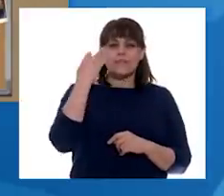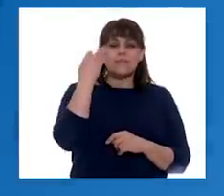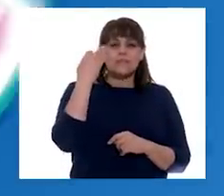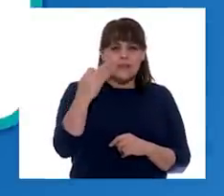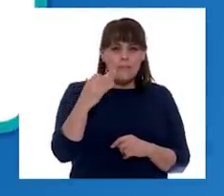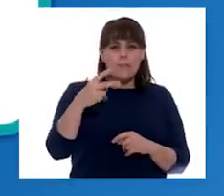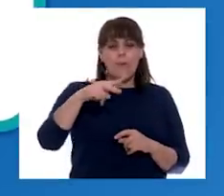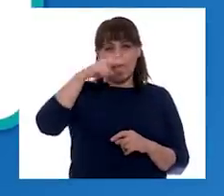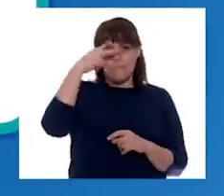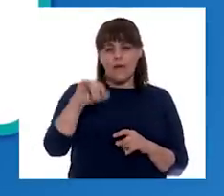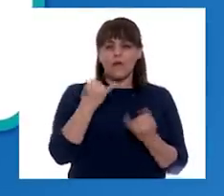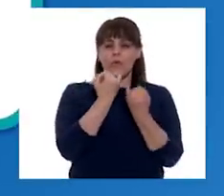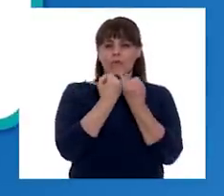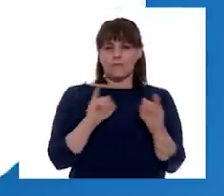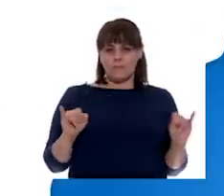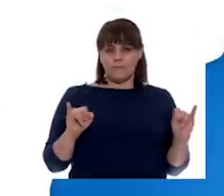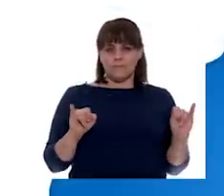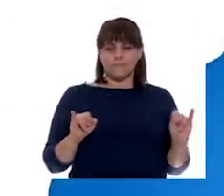Independiente.